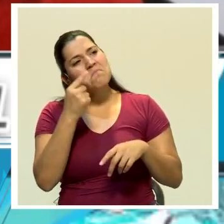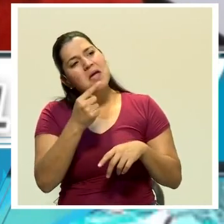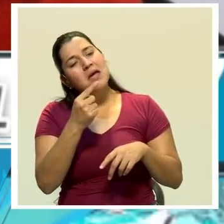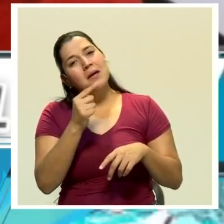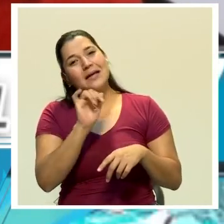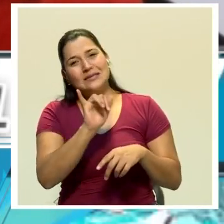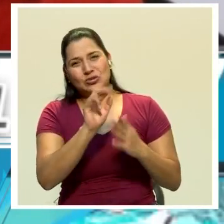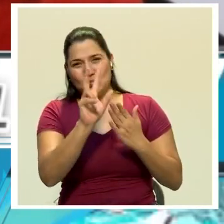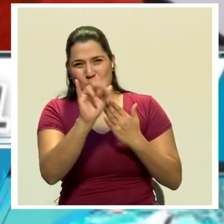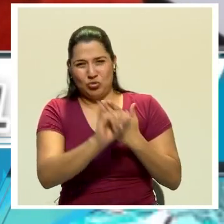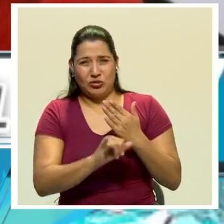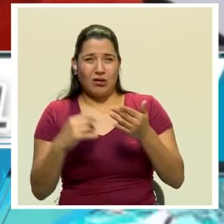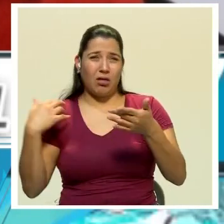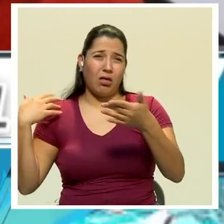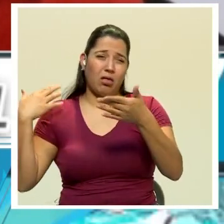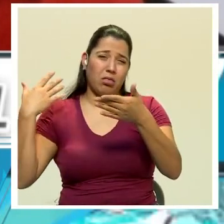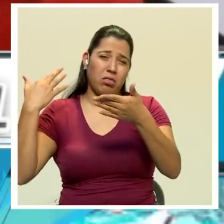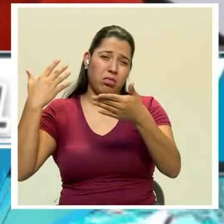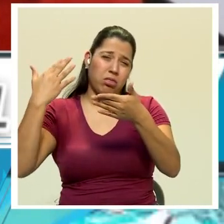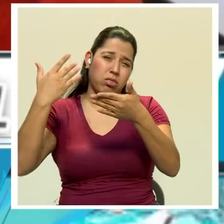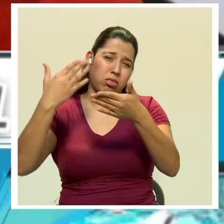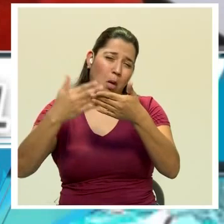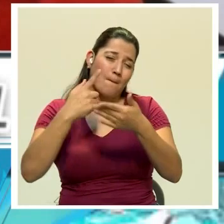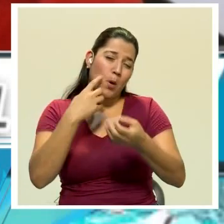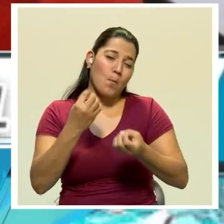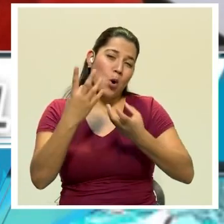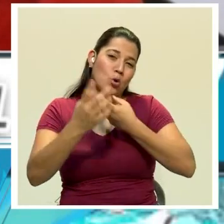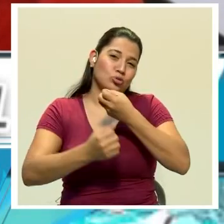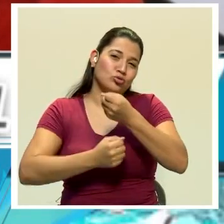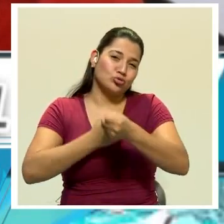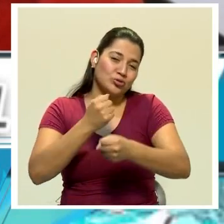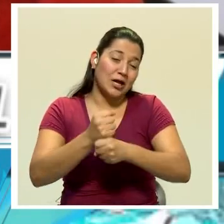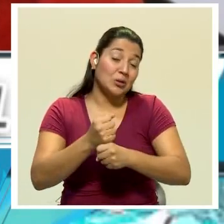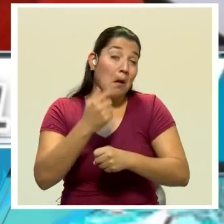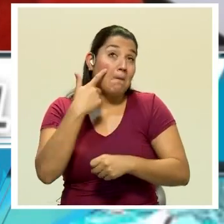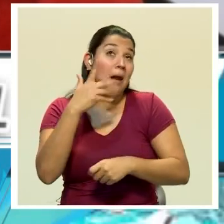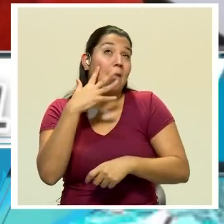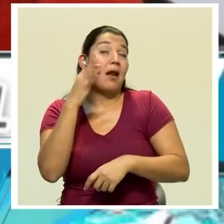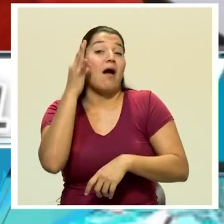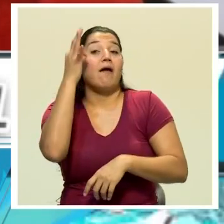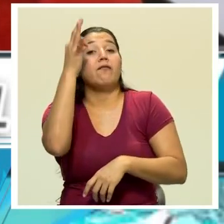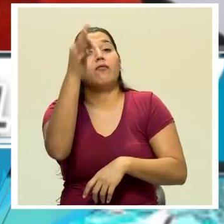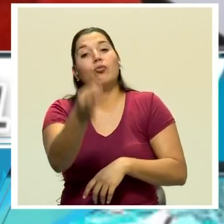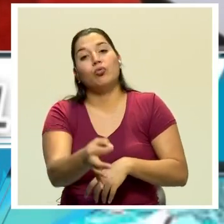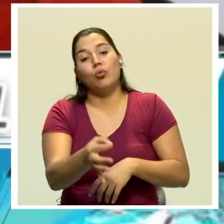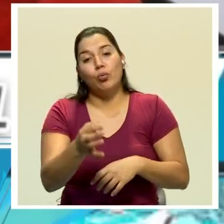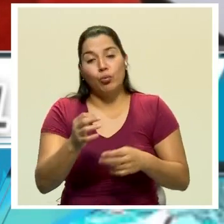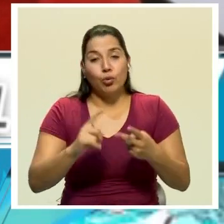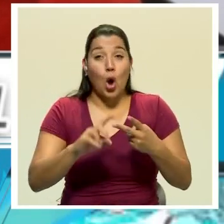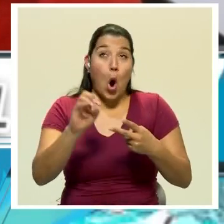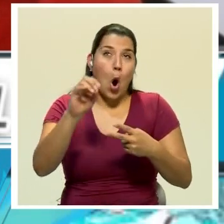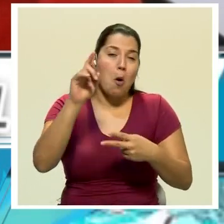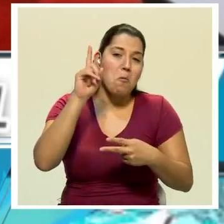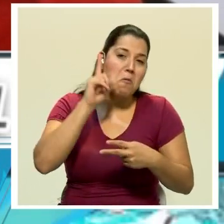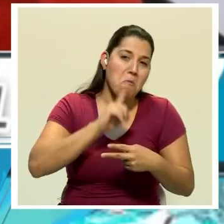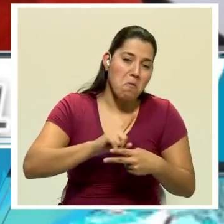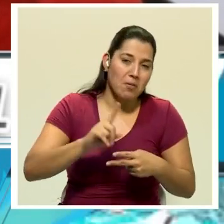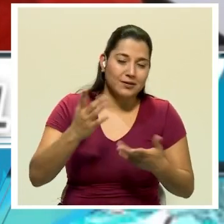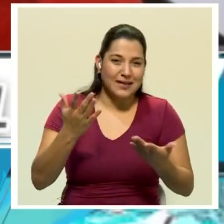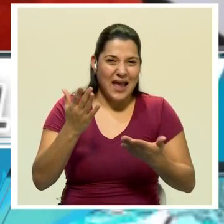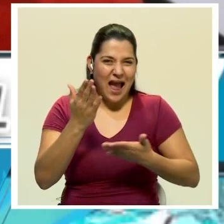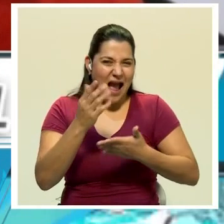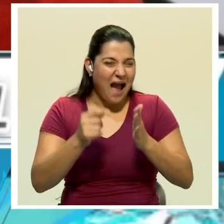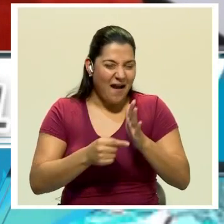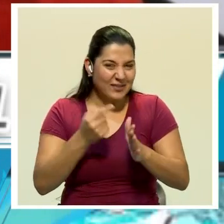Sinceramente, es un proyecto que suena a futuro o a ciencia ficción en algunas